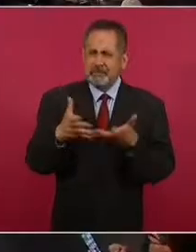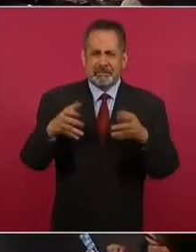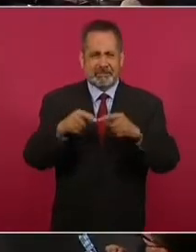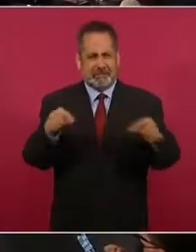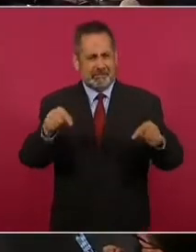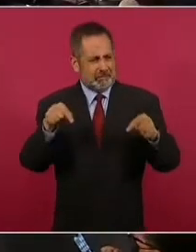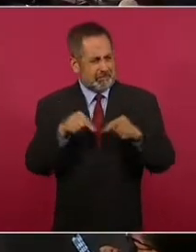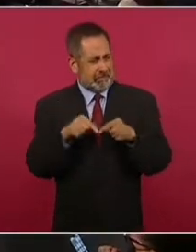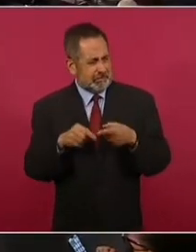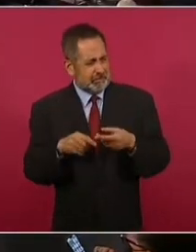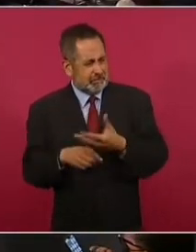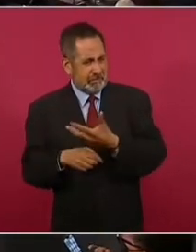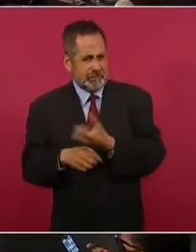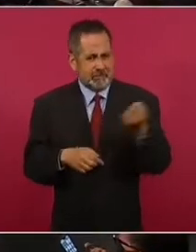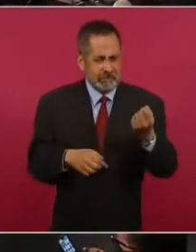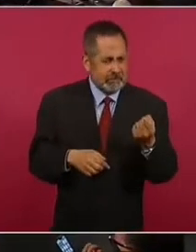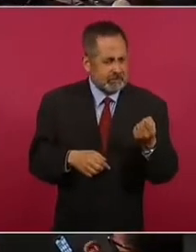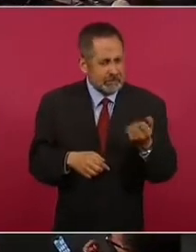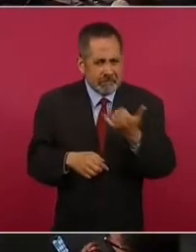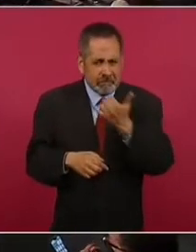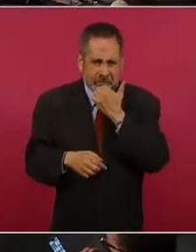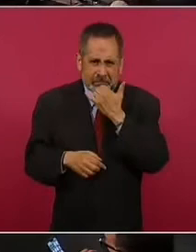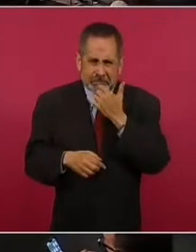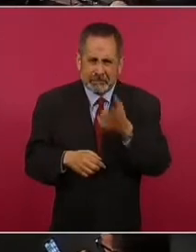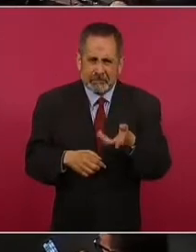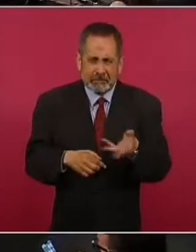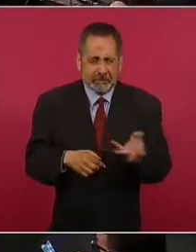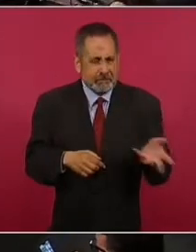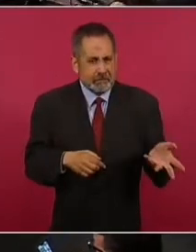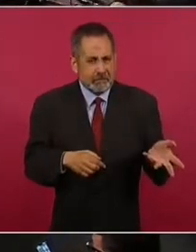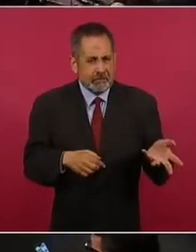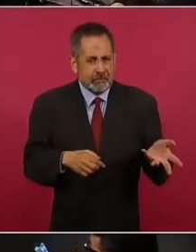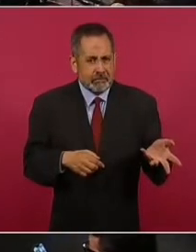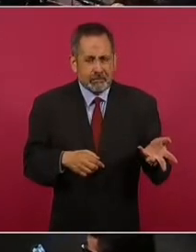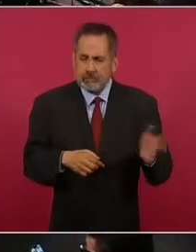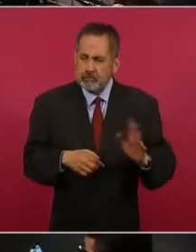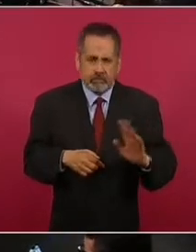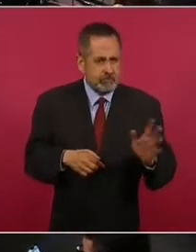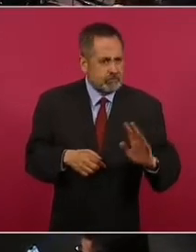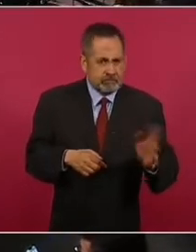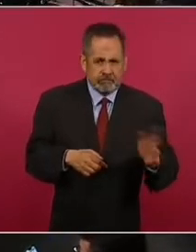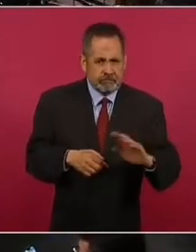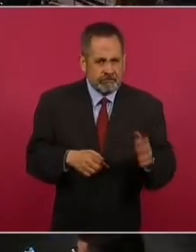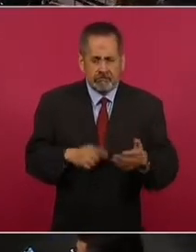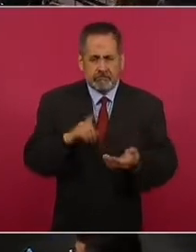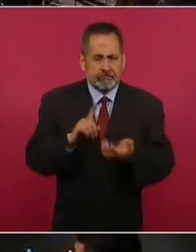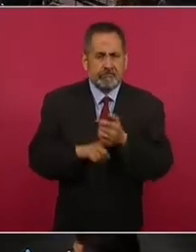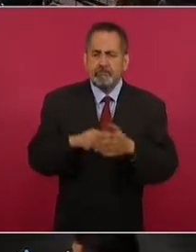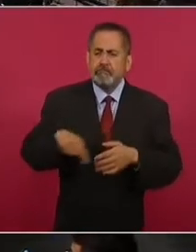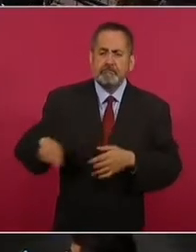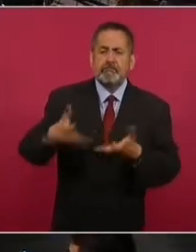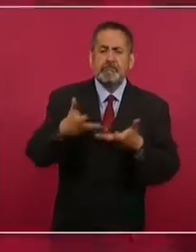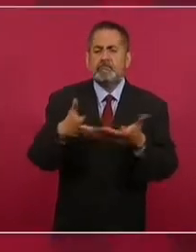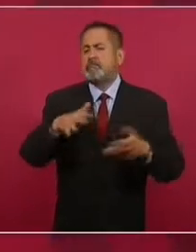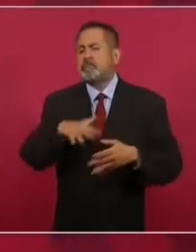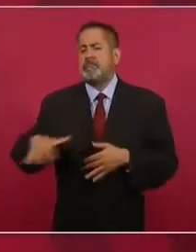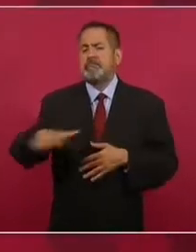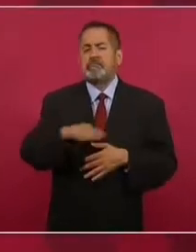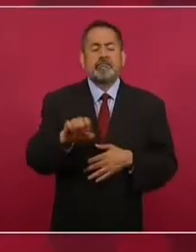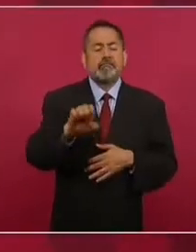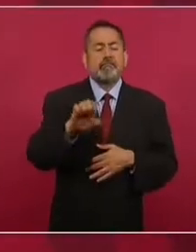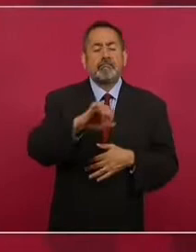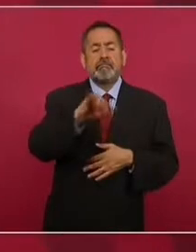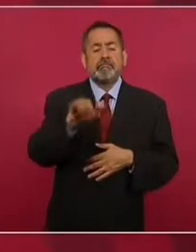No era eso, nada más, sino que las tierras ejidales, las tierras